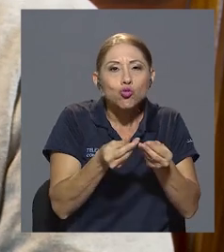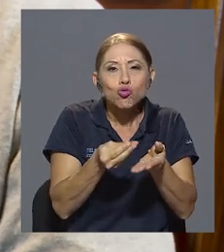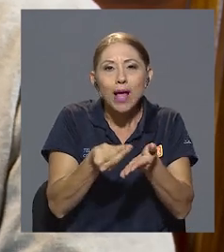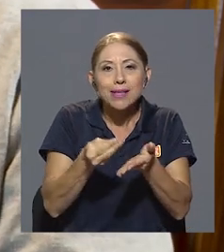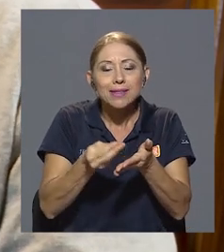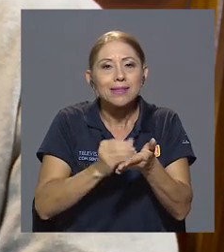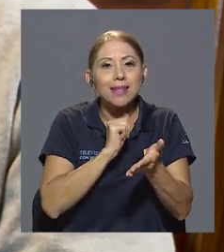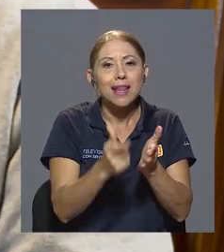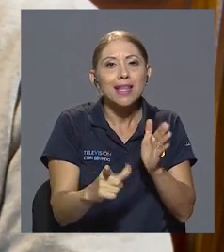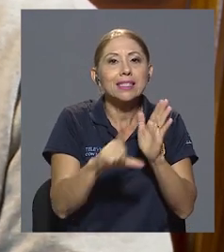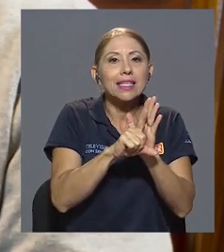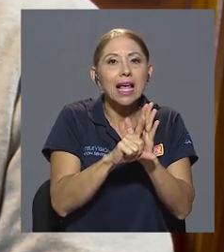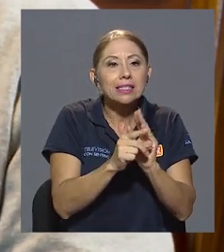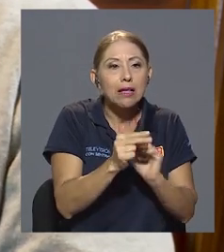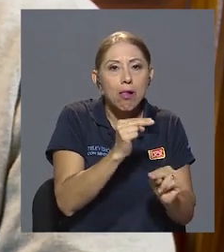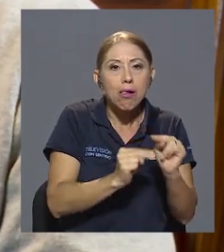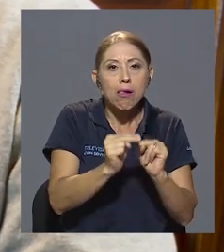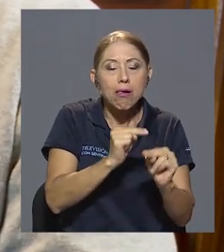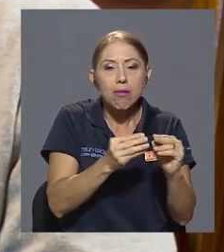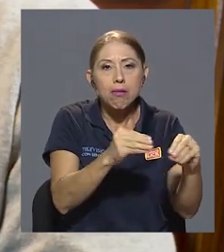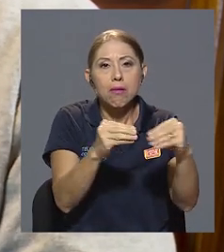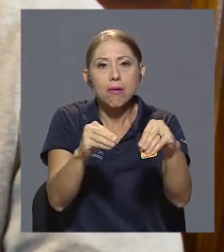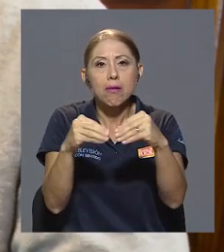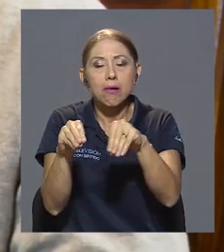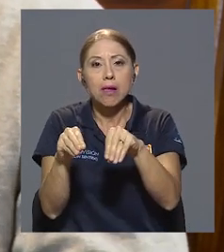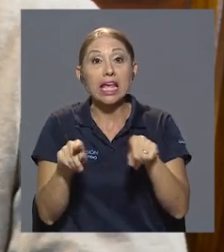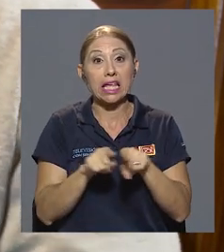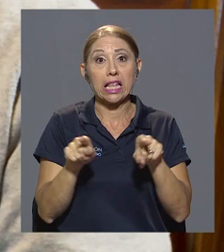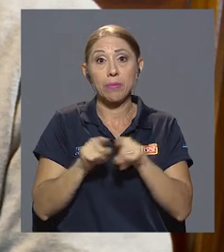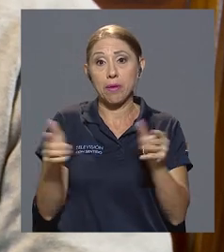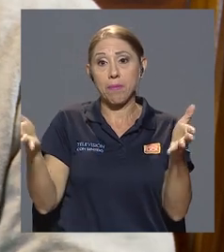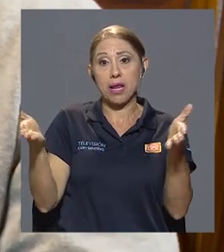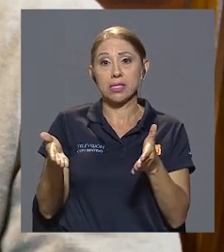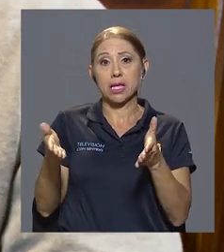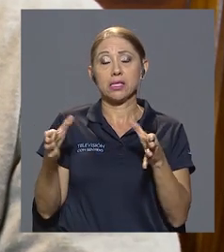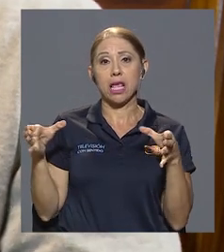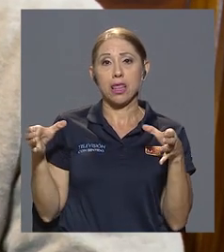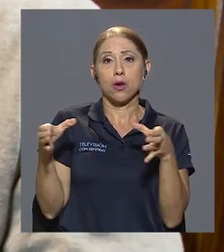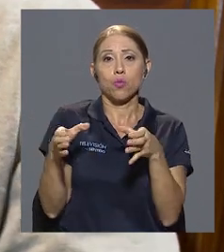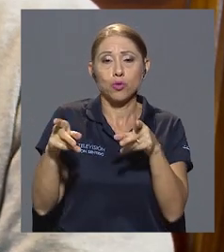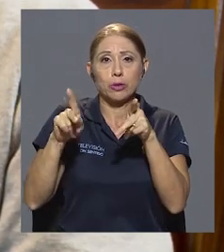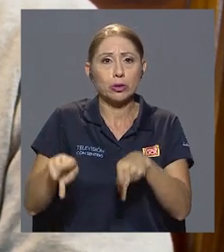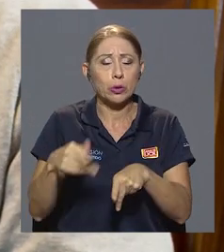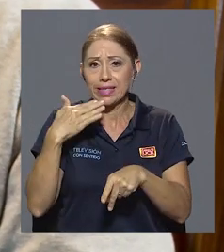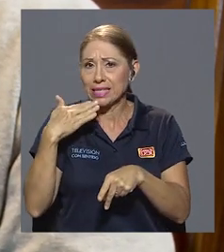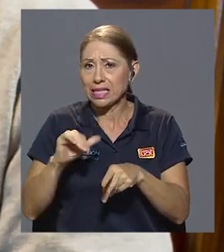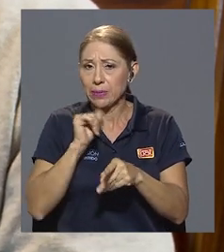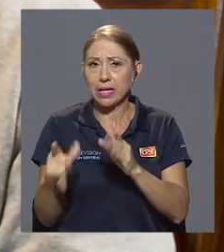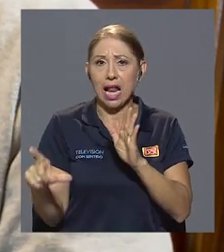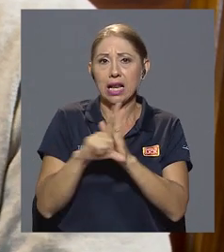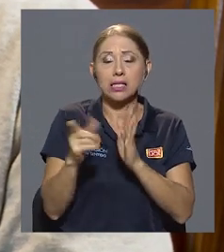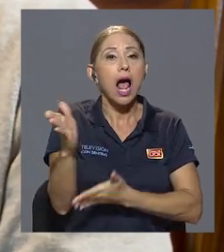y la presencia de grupos criminales que en algunos países de centroamérica